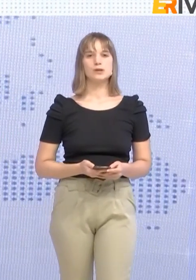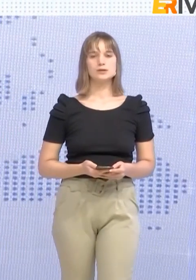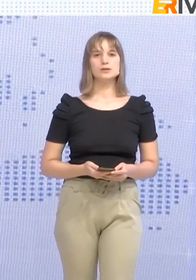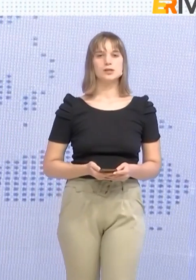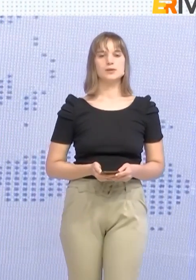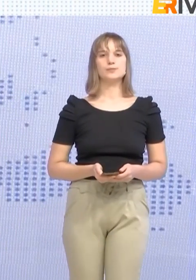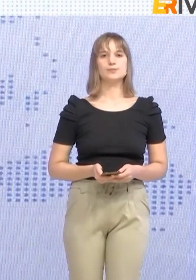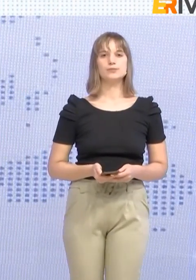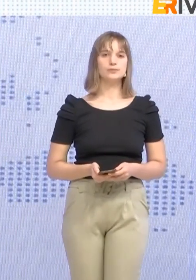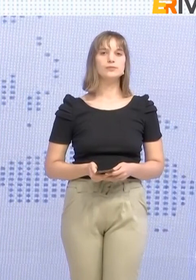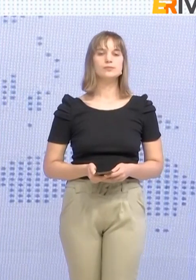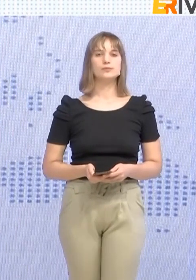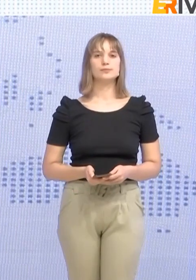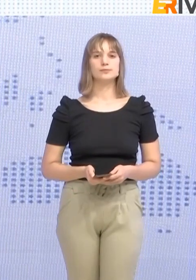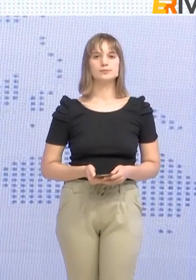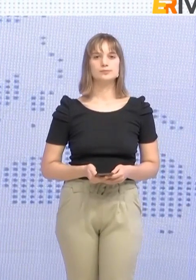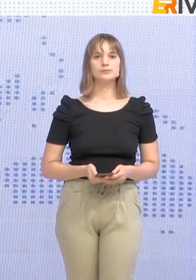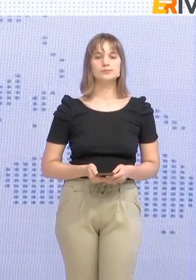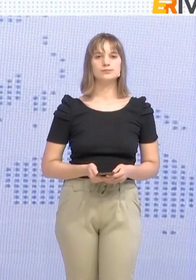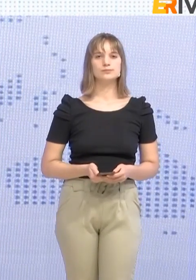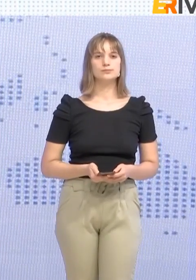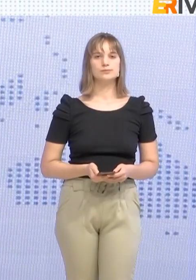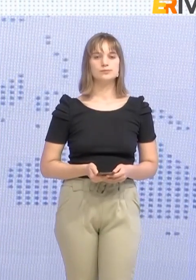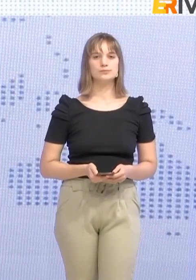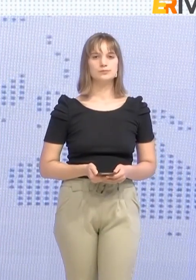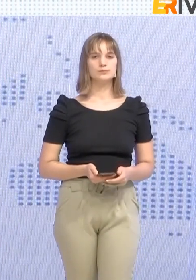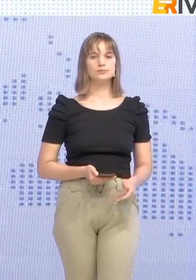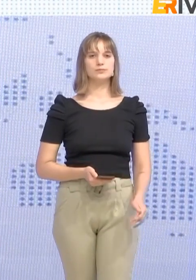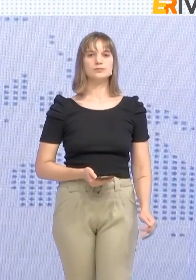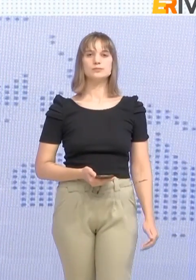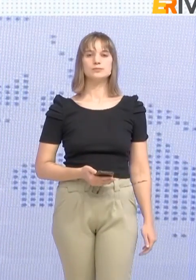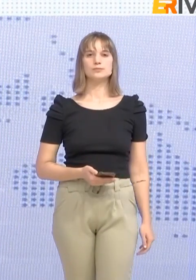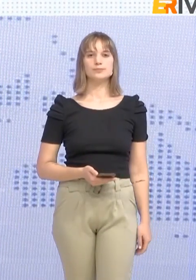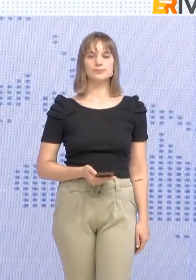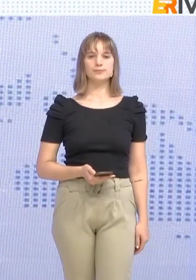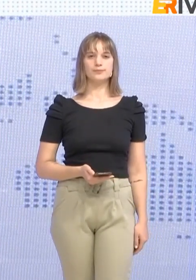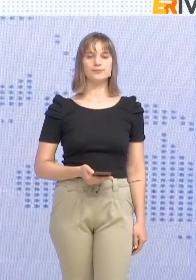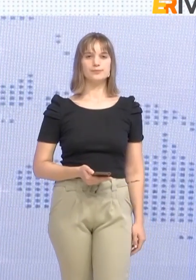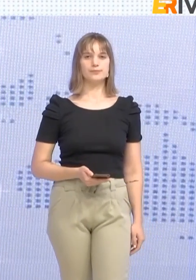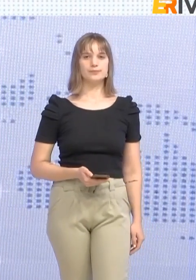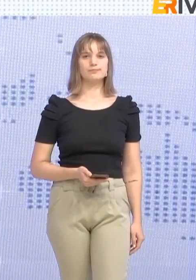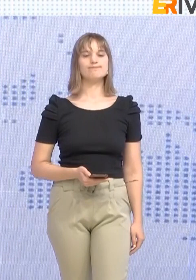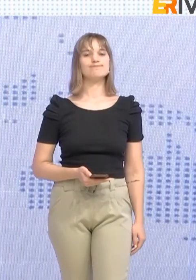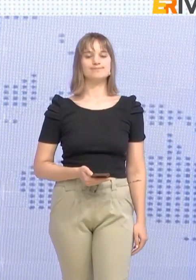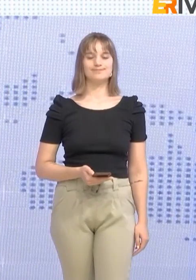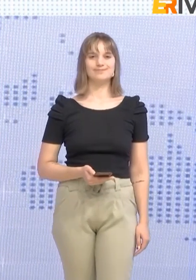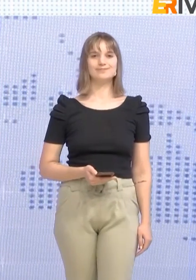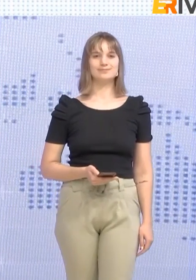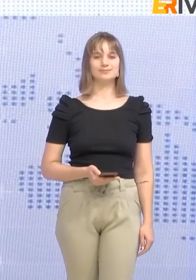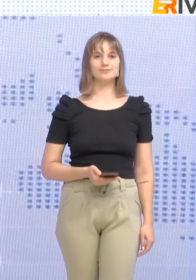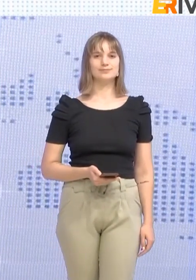preventivamente cambio usuario y contraseña. Si el sistema no me lo permite porque ya me dieron un nuevo alta de home banking por